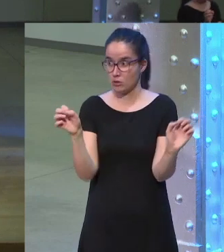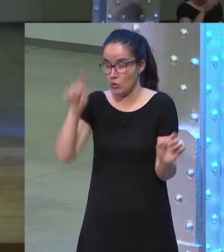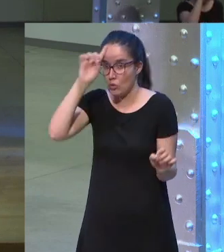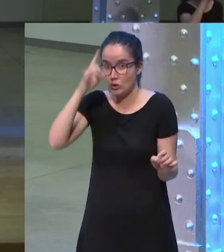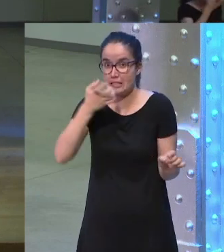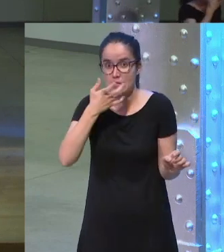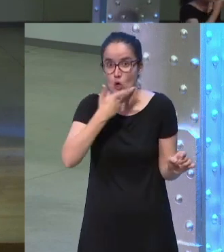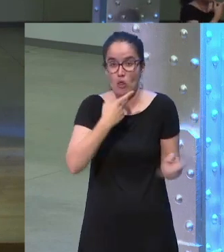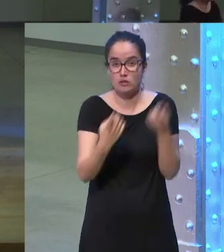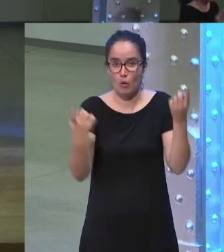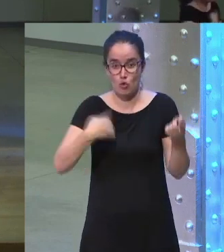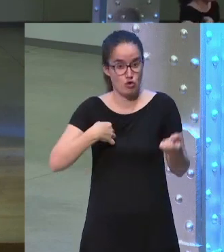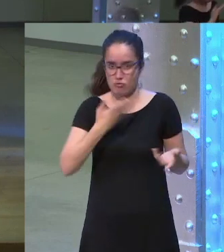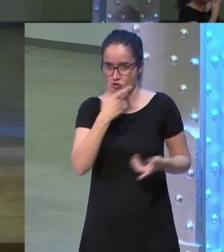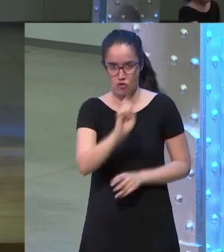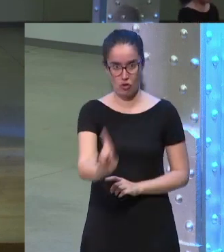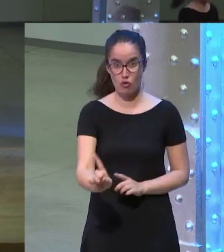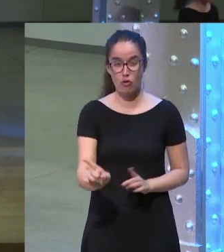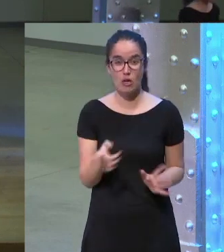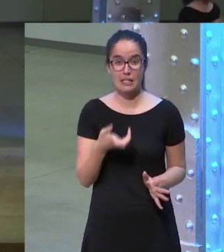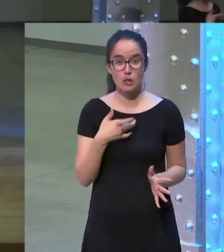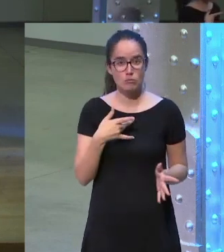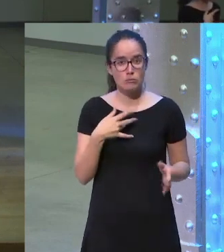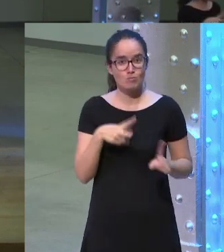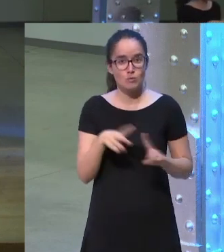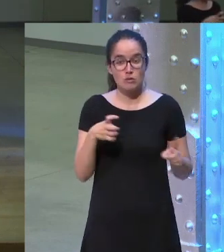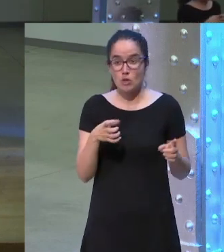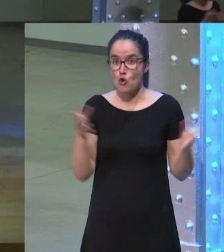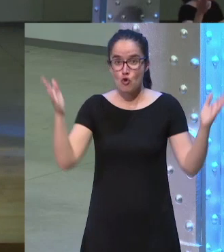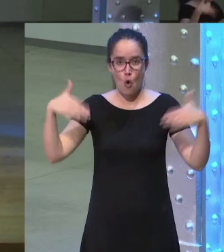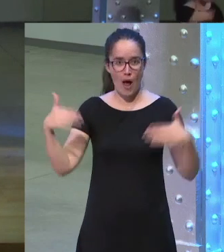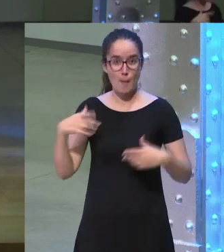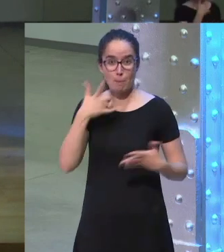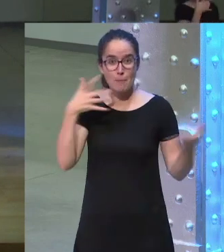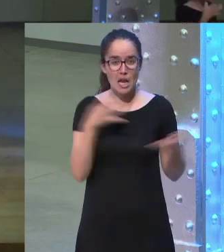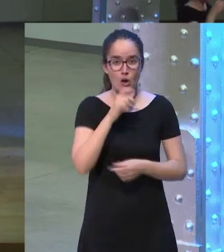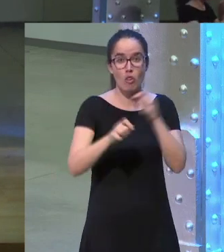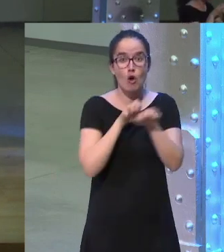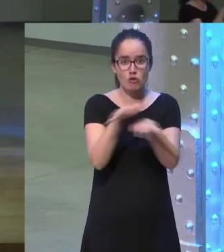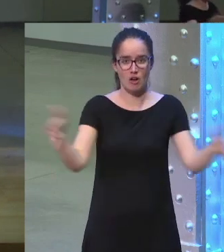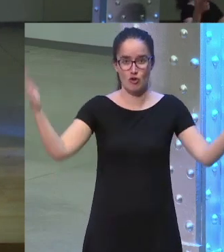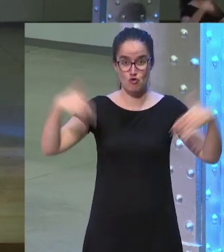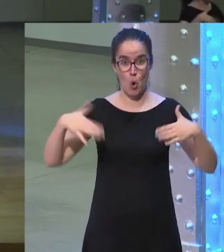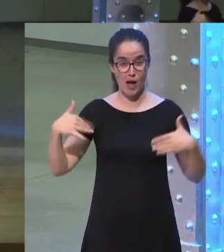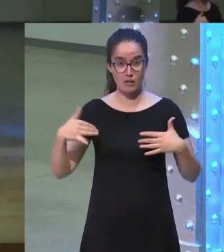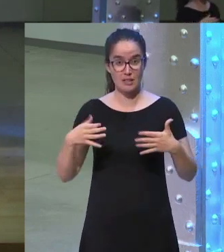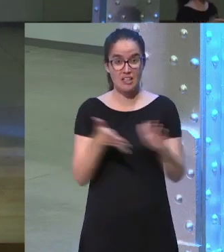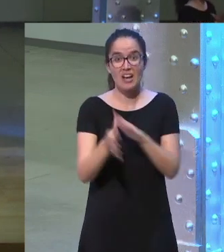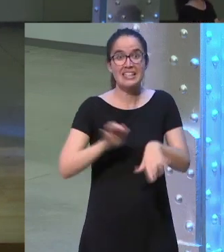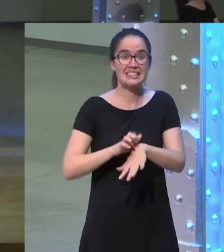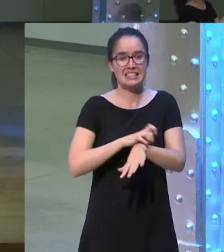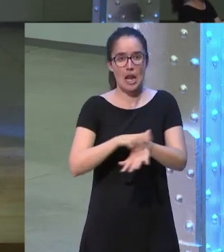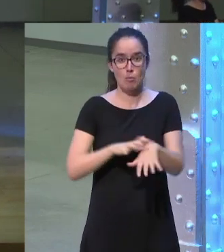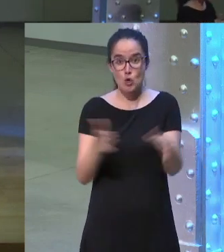alguno. Yo no conozco ninguno. O sea, la percepción que tenemos es que no hay riesgo de contagio. Es que no existe el sarampión.